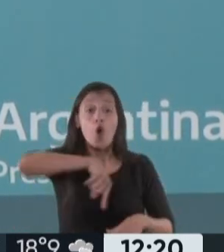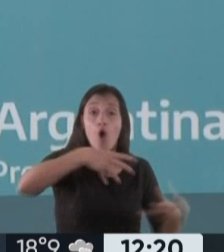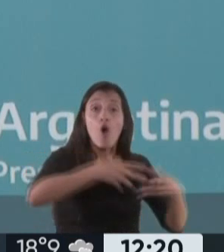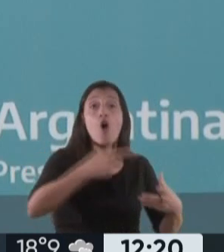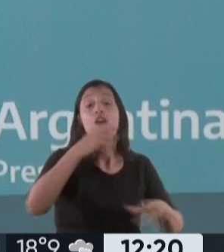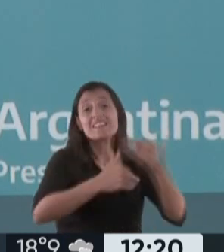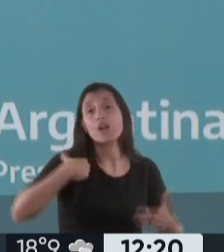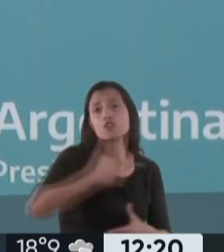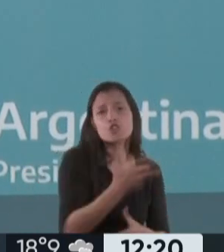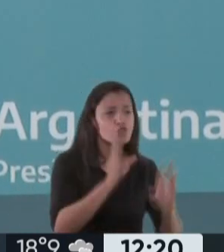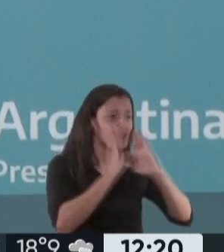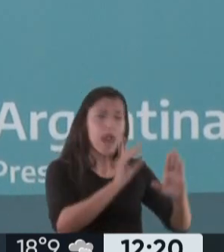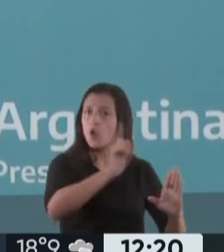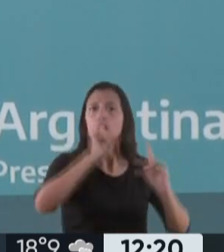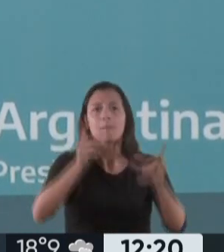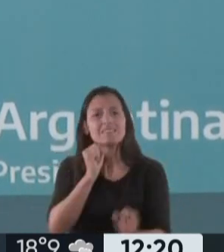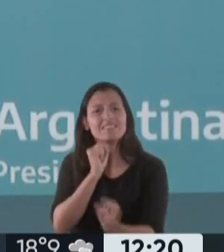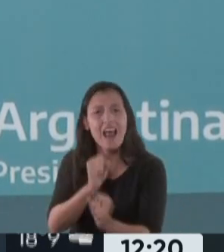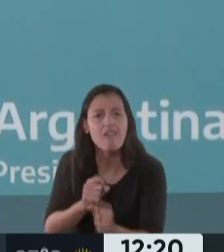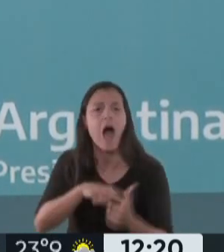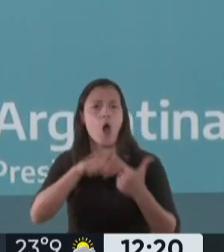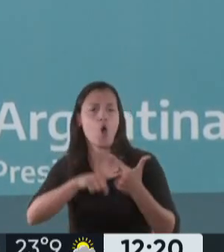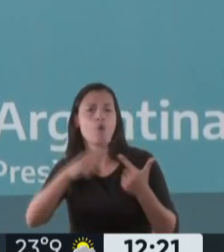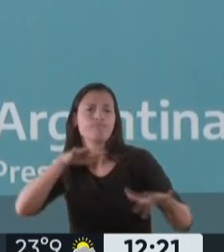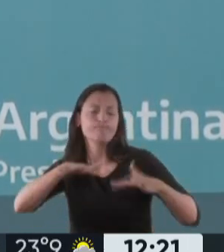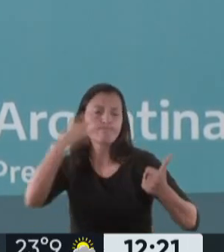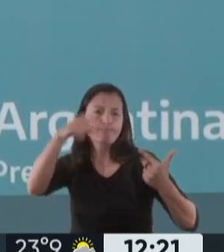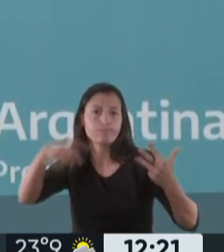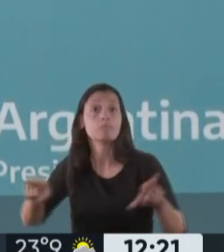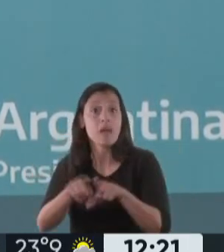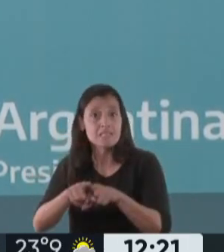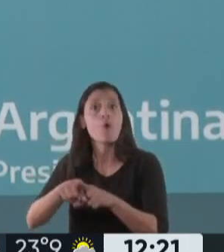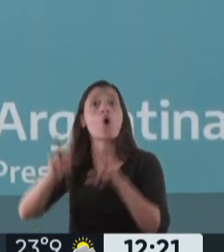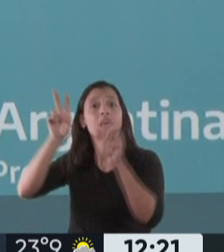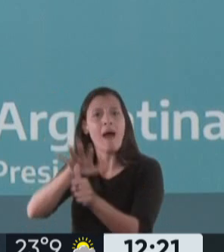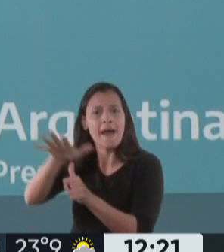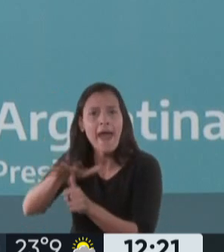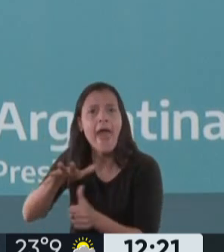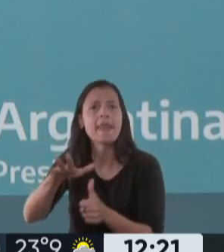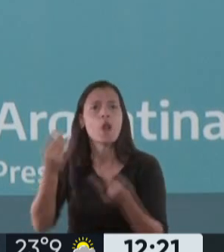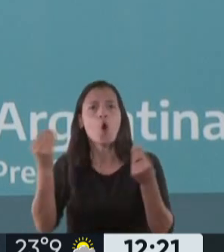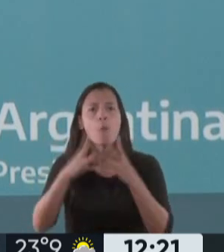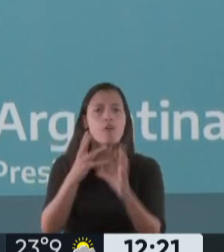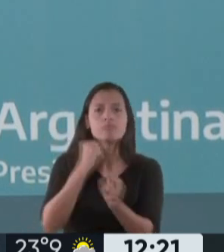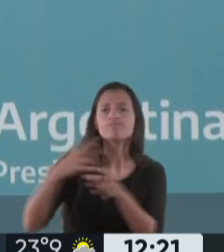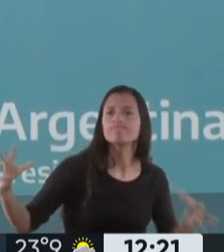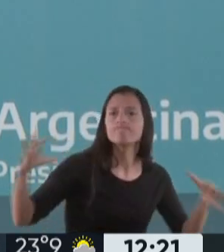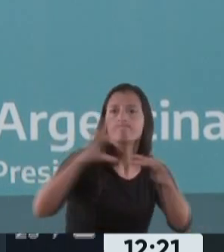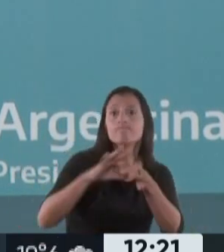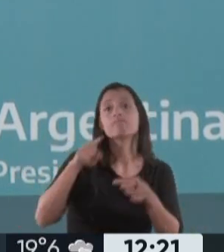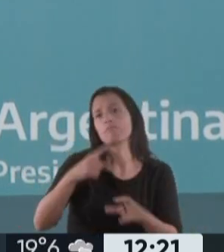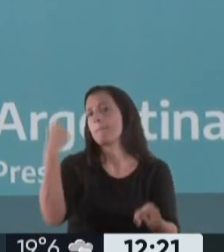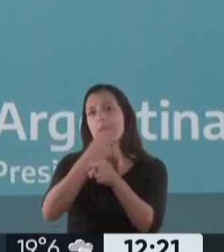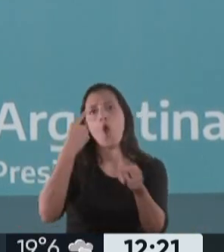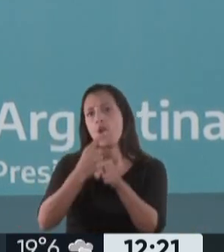también la cartera de trabajo y la cartera que lleva adelante Ayelén en cuanto a la mirada de articulación es una también de las prioridades